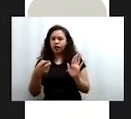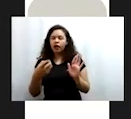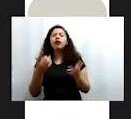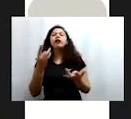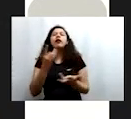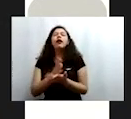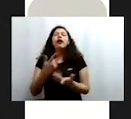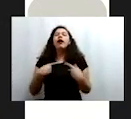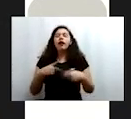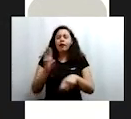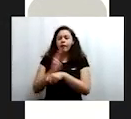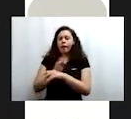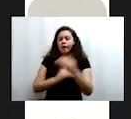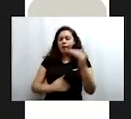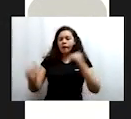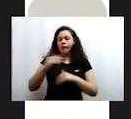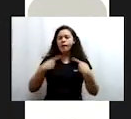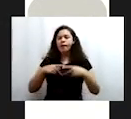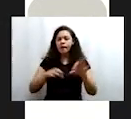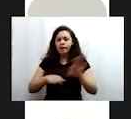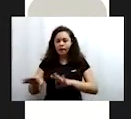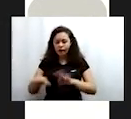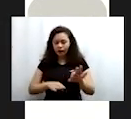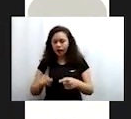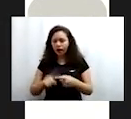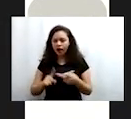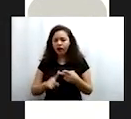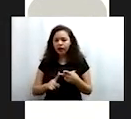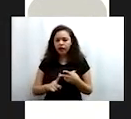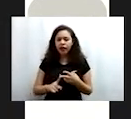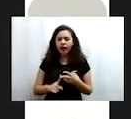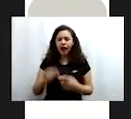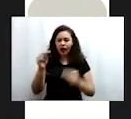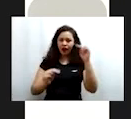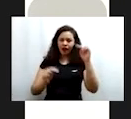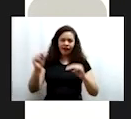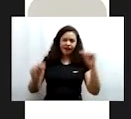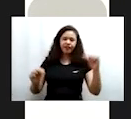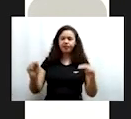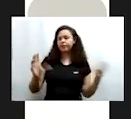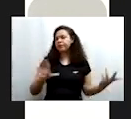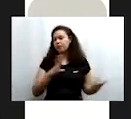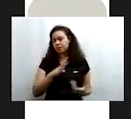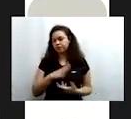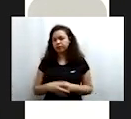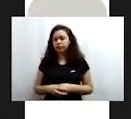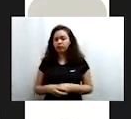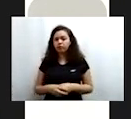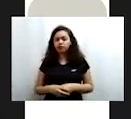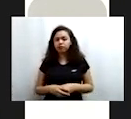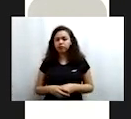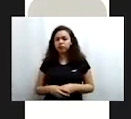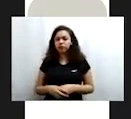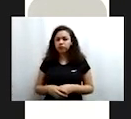los supervisores, a los trabajadores en los diferentes niveles que pudieran estar ejecutando, sino